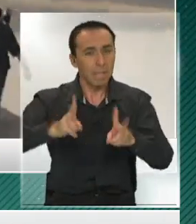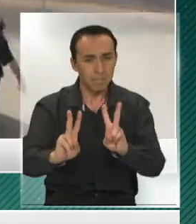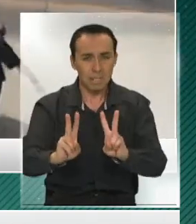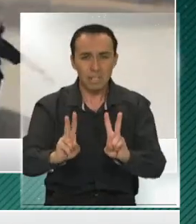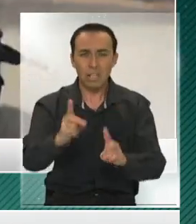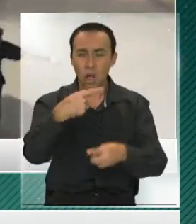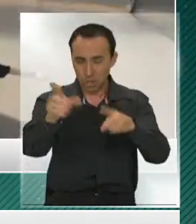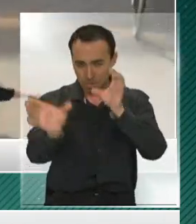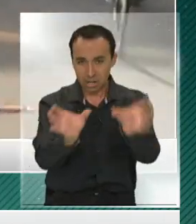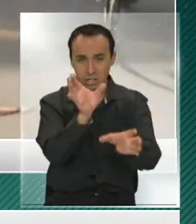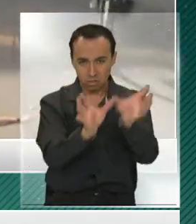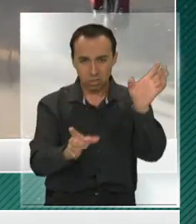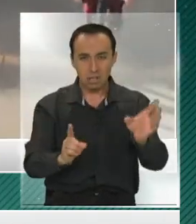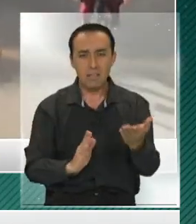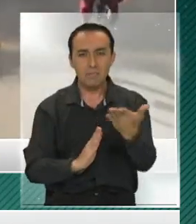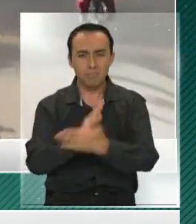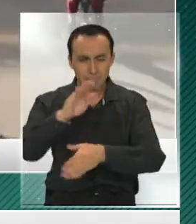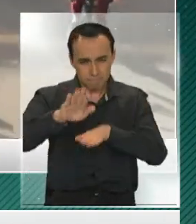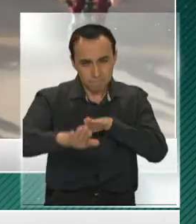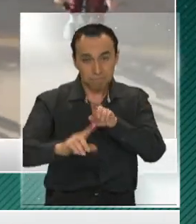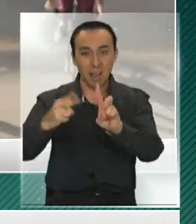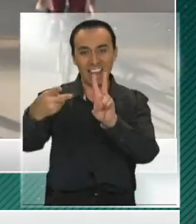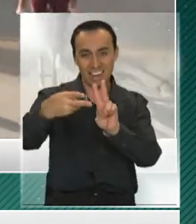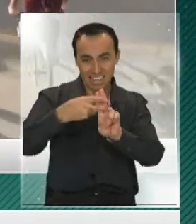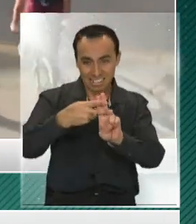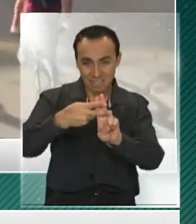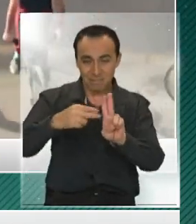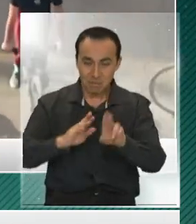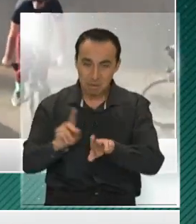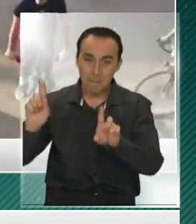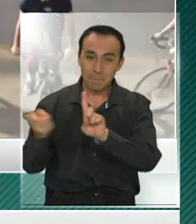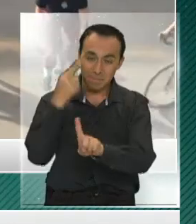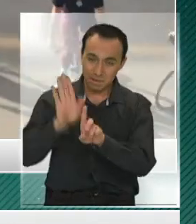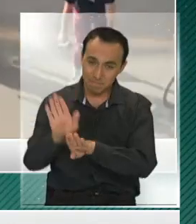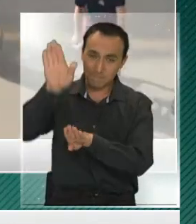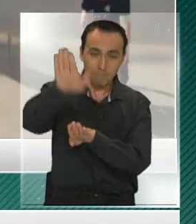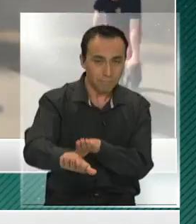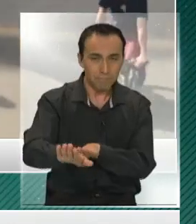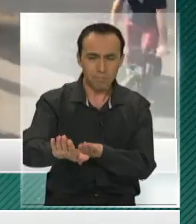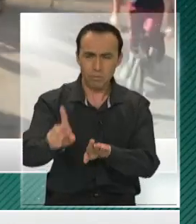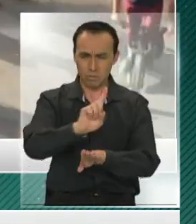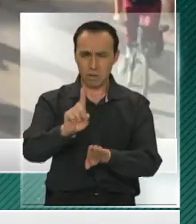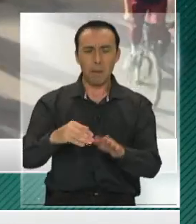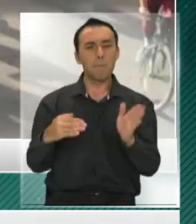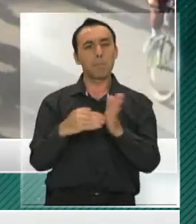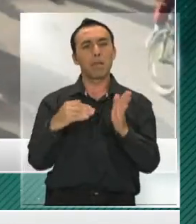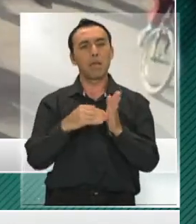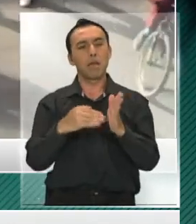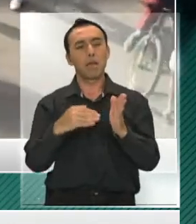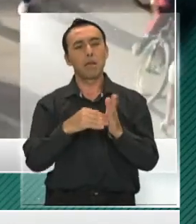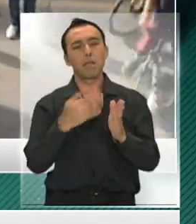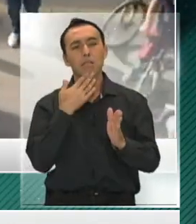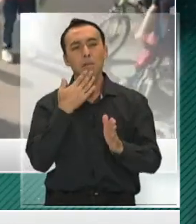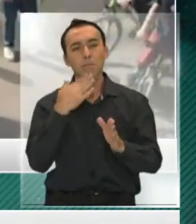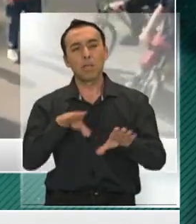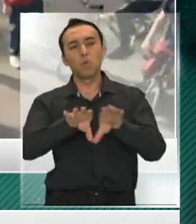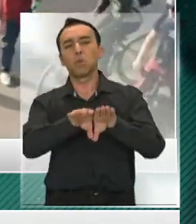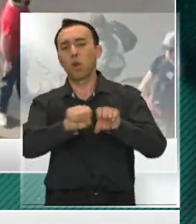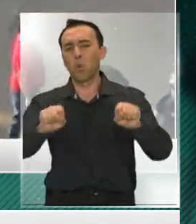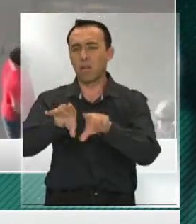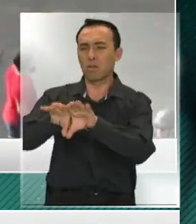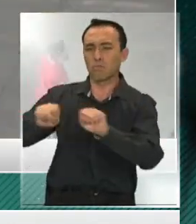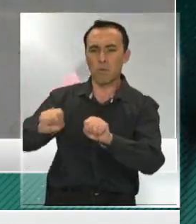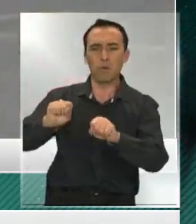muchos otros ir sumando con este hashtag primer paso, ¿no? Y no está esperando tampoco un pronunciamiento o un acuerdo entre